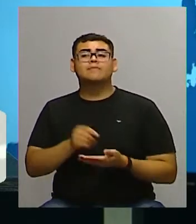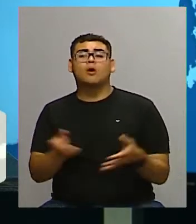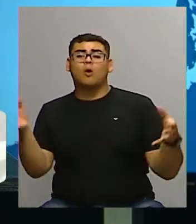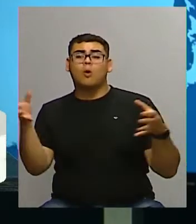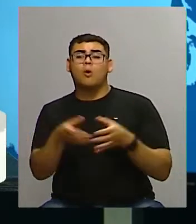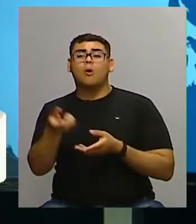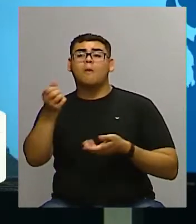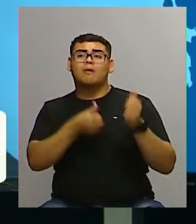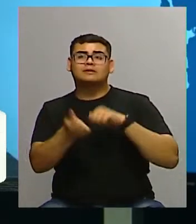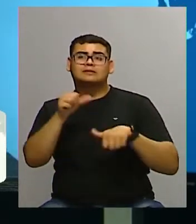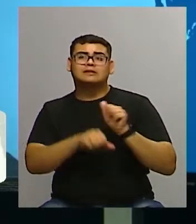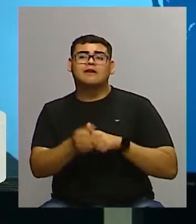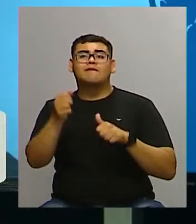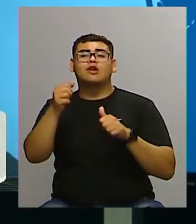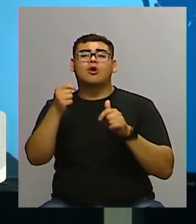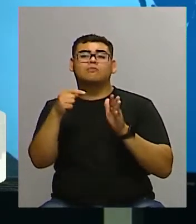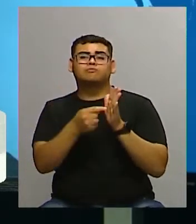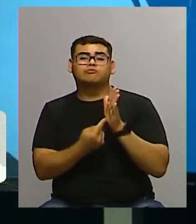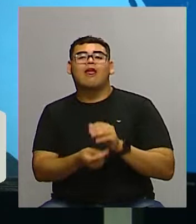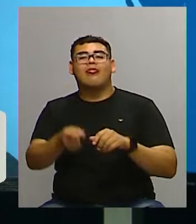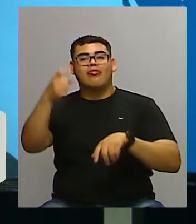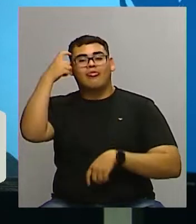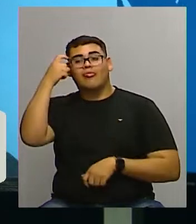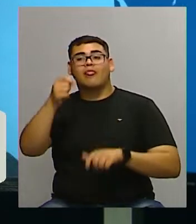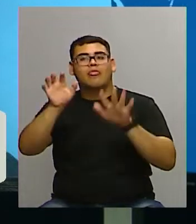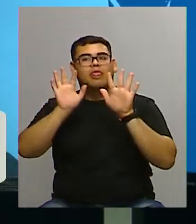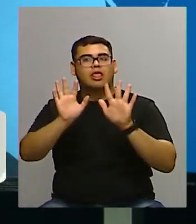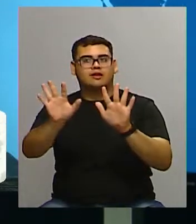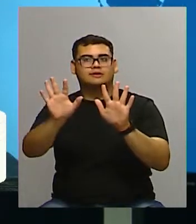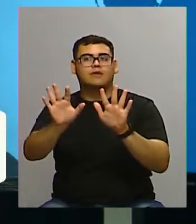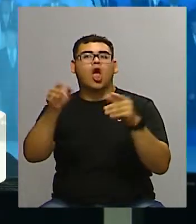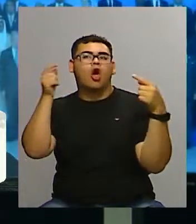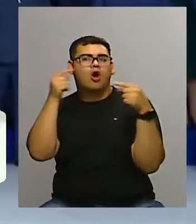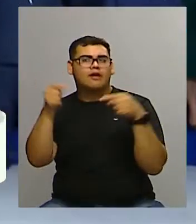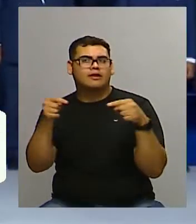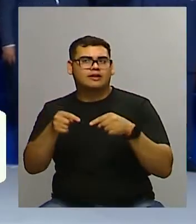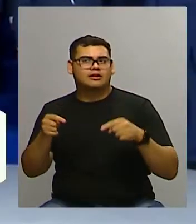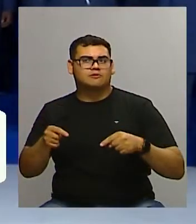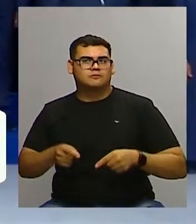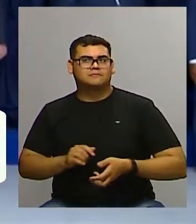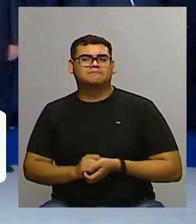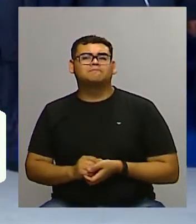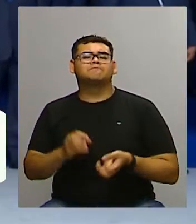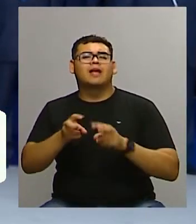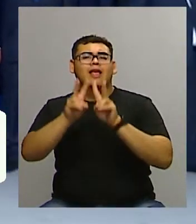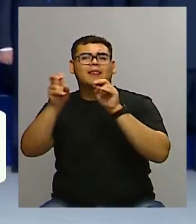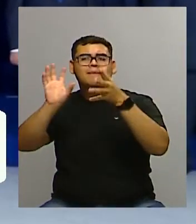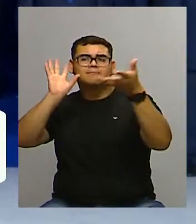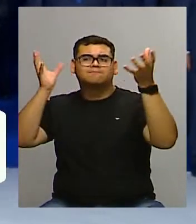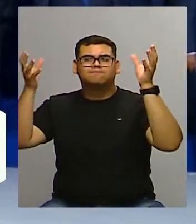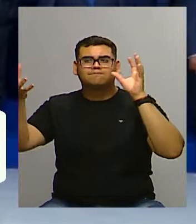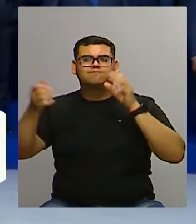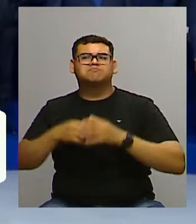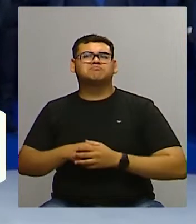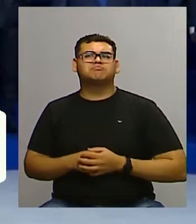científicos ha elaborado 10 puntos o 10 objetivos relacionados con el ambiente. Estamos hablando